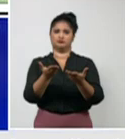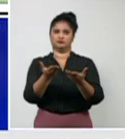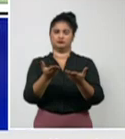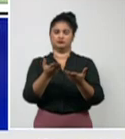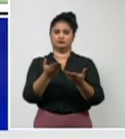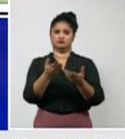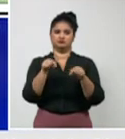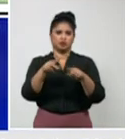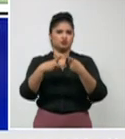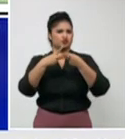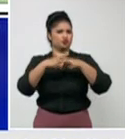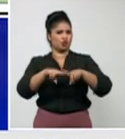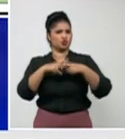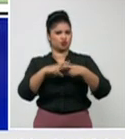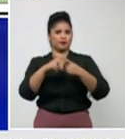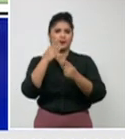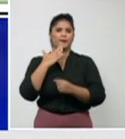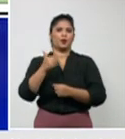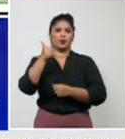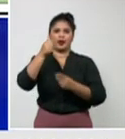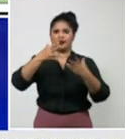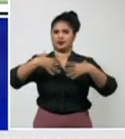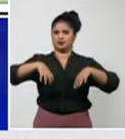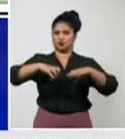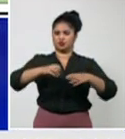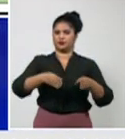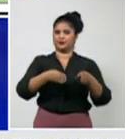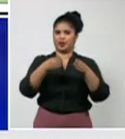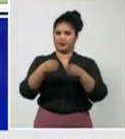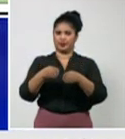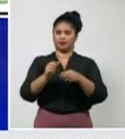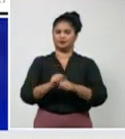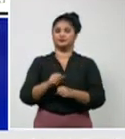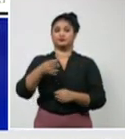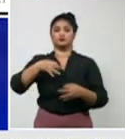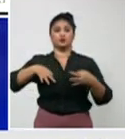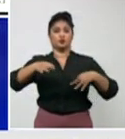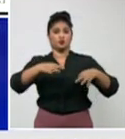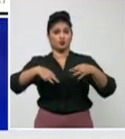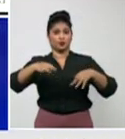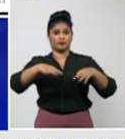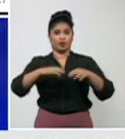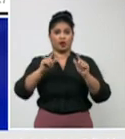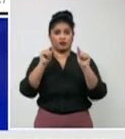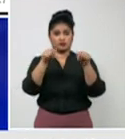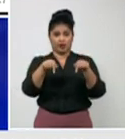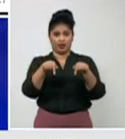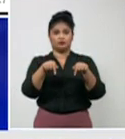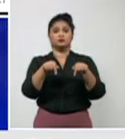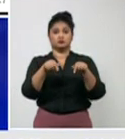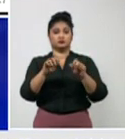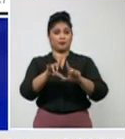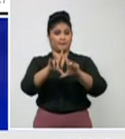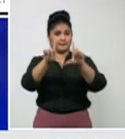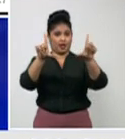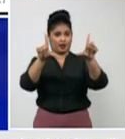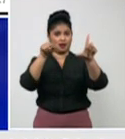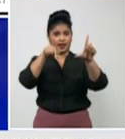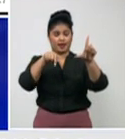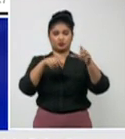incremento. Los municipios con mayor, ahí está la curva a la izquierda, bien, esa, ahora, los